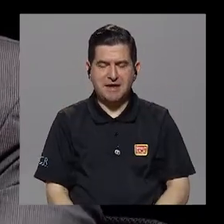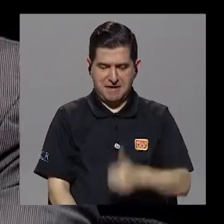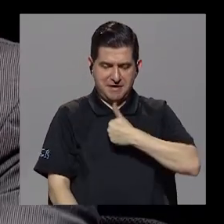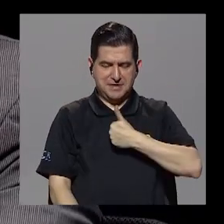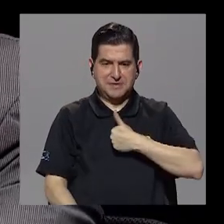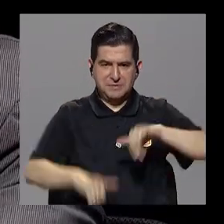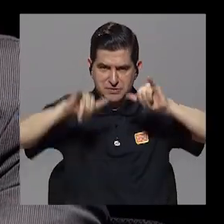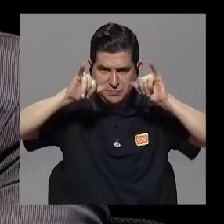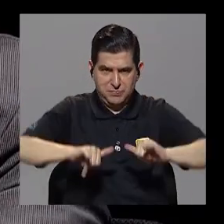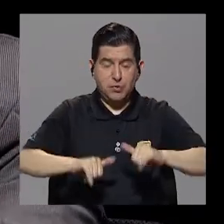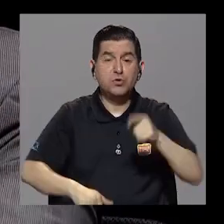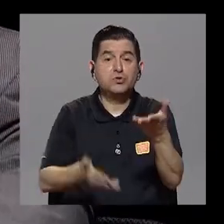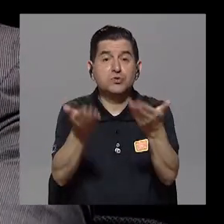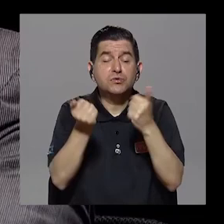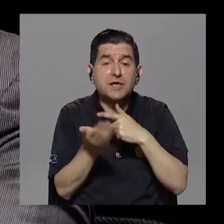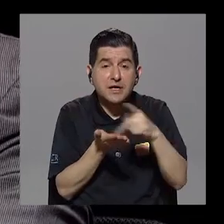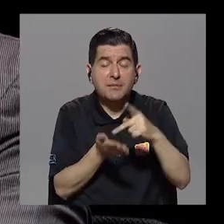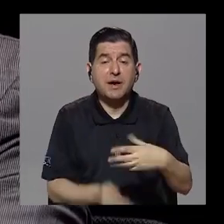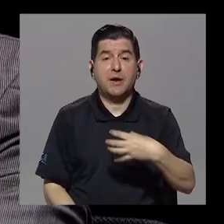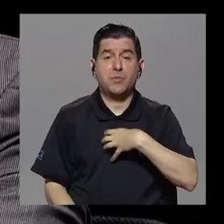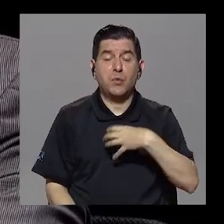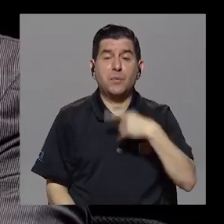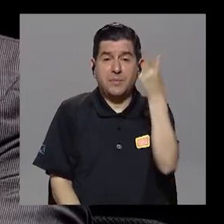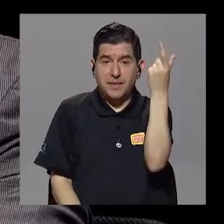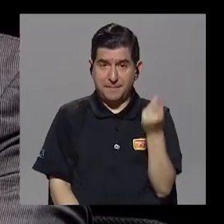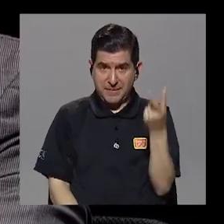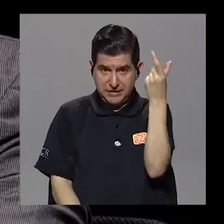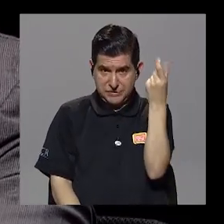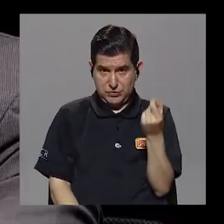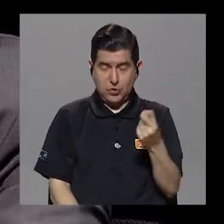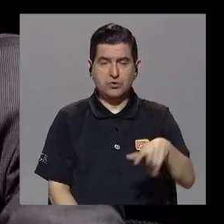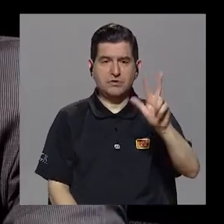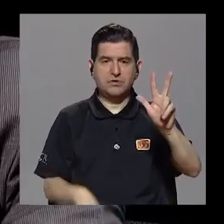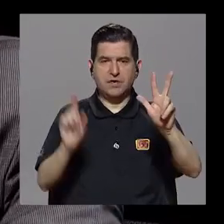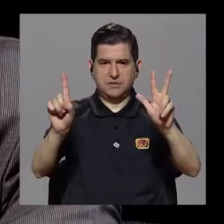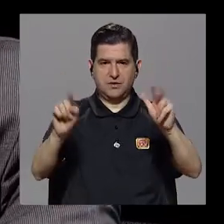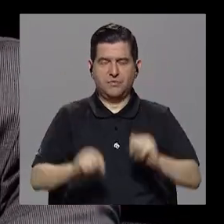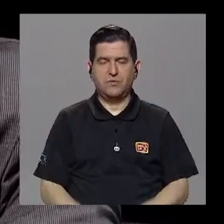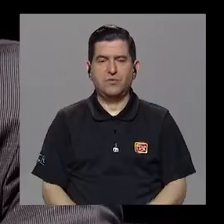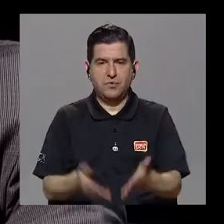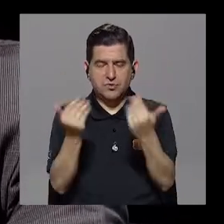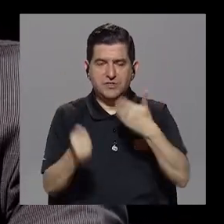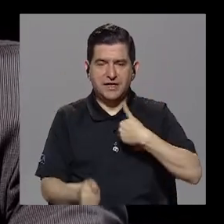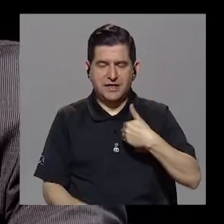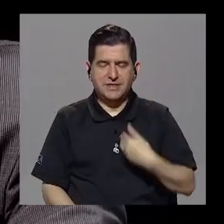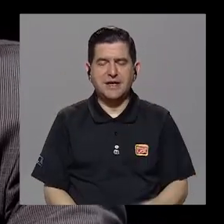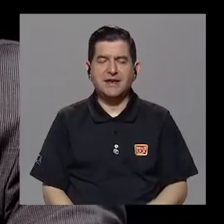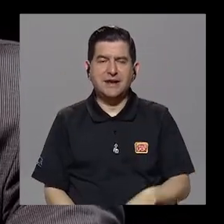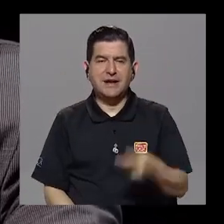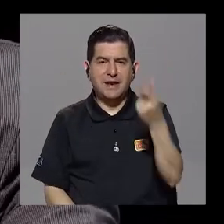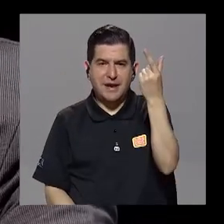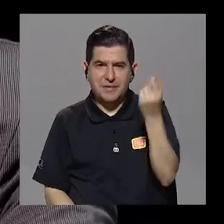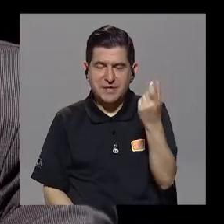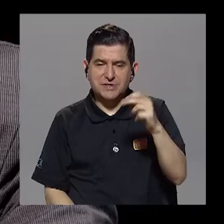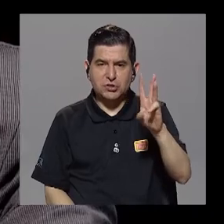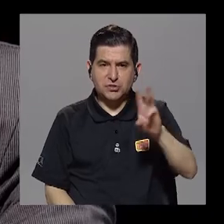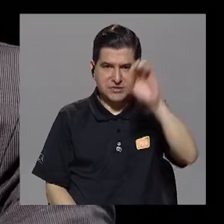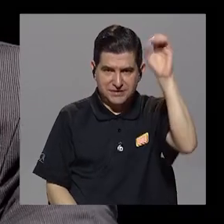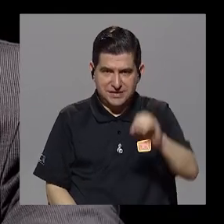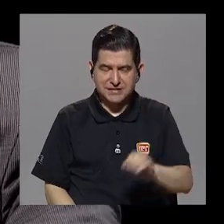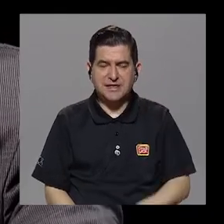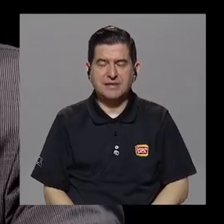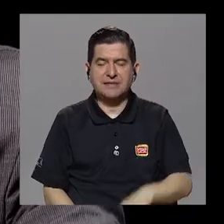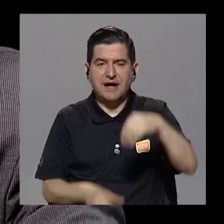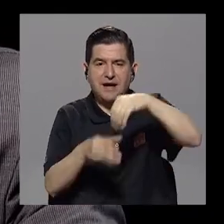autosostenerse, o sea, si usted quiere pagar su propia pensión, 3 a 1. si quieres tener una pensión de